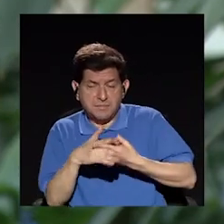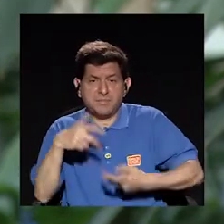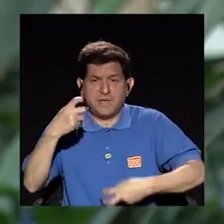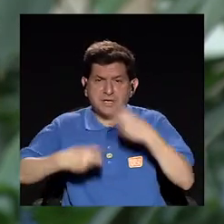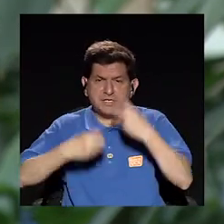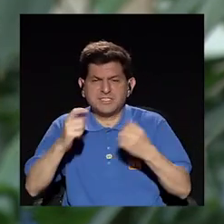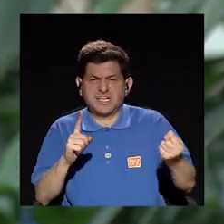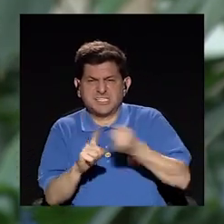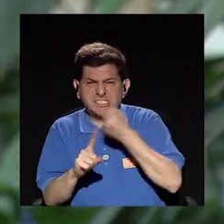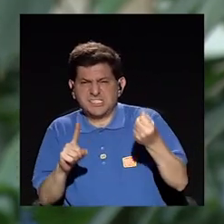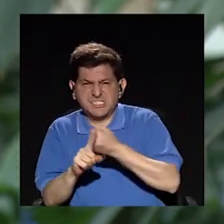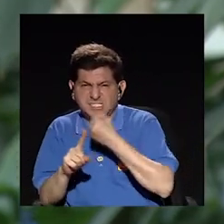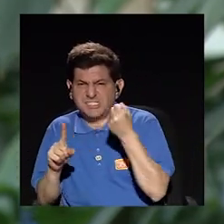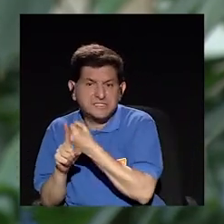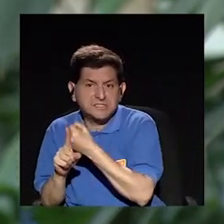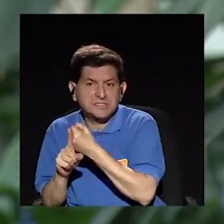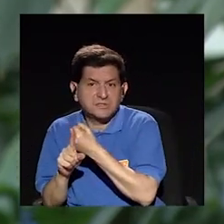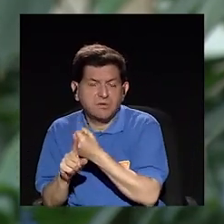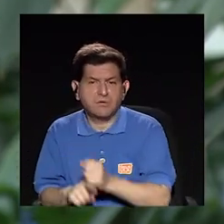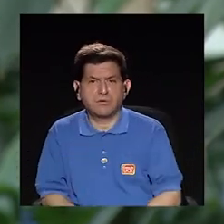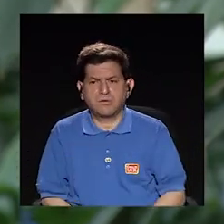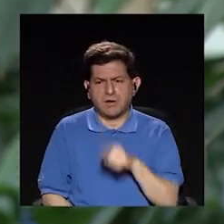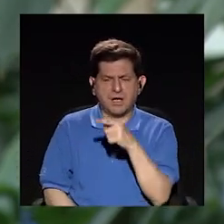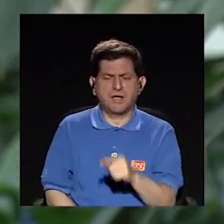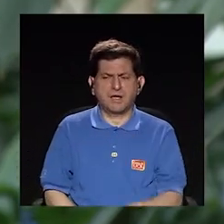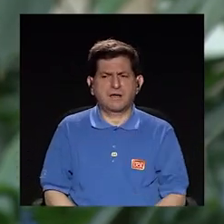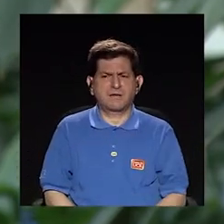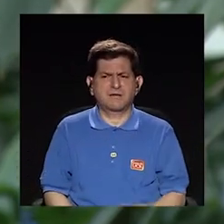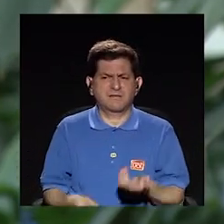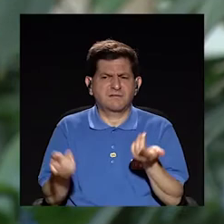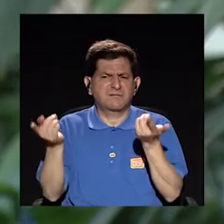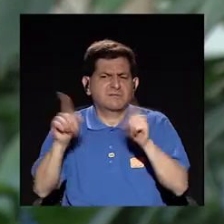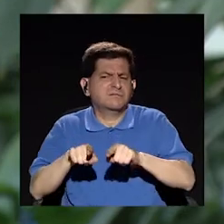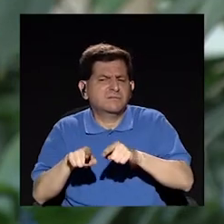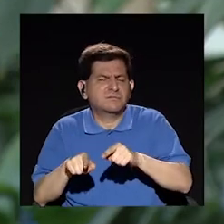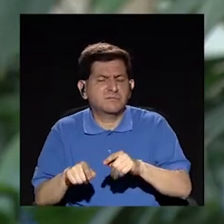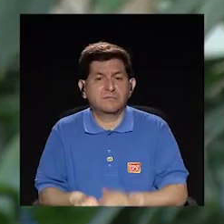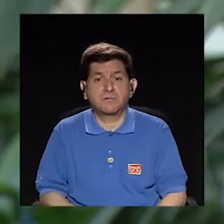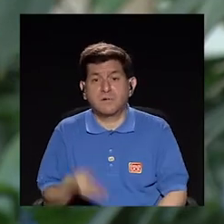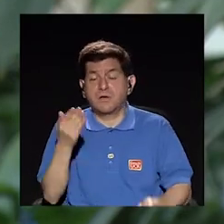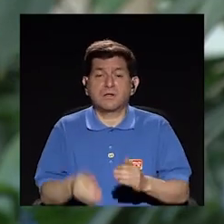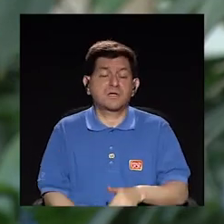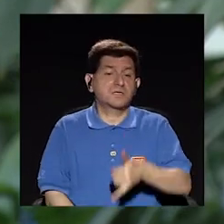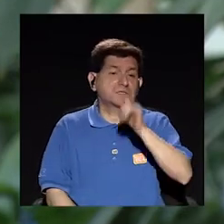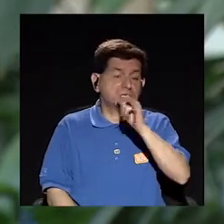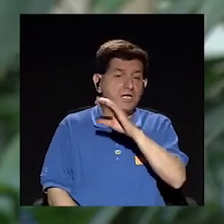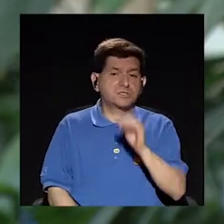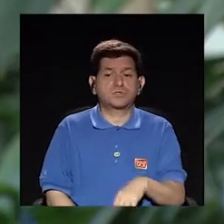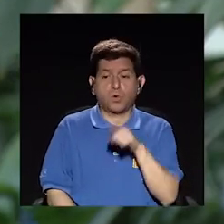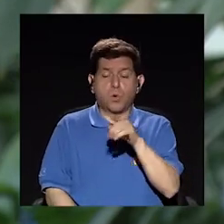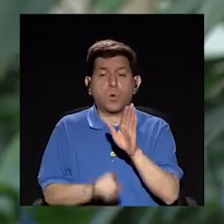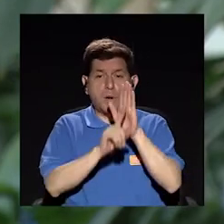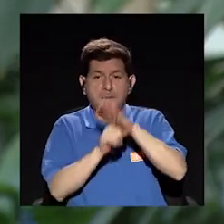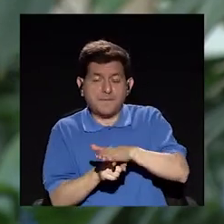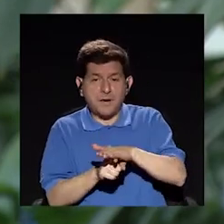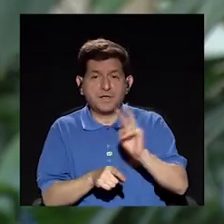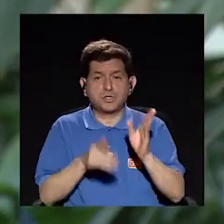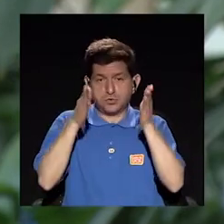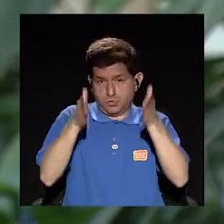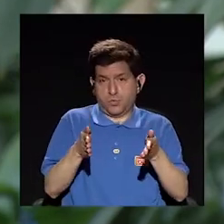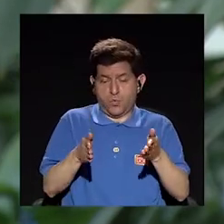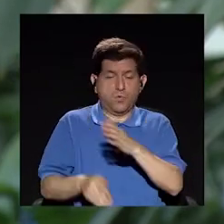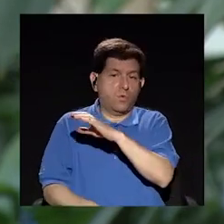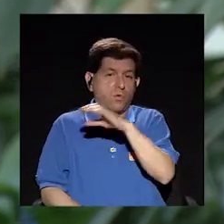a tener problemas de agresividad, ¿qué es lo que está pasando con ese joven? Puede ser alcohol, puede ser bullying,